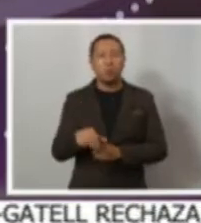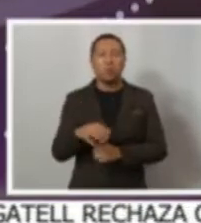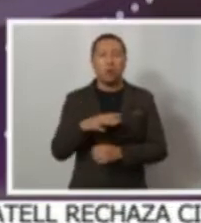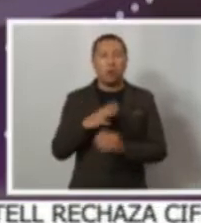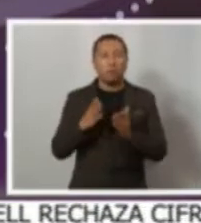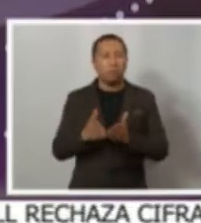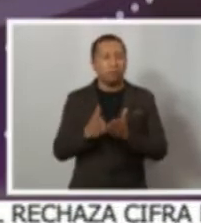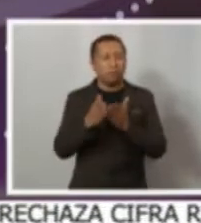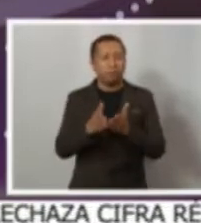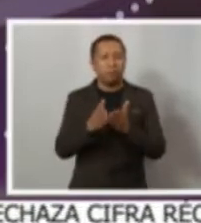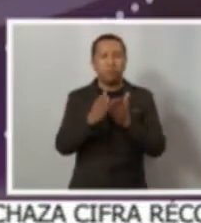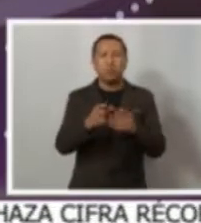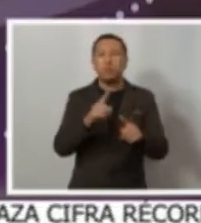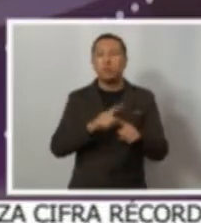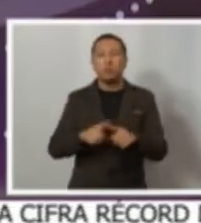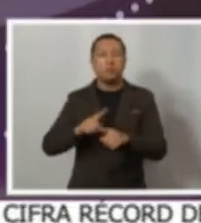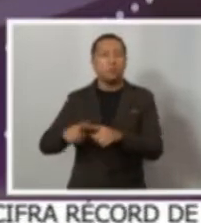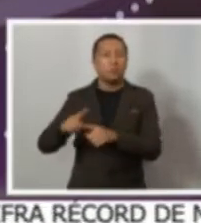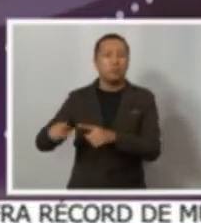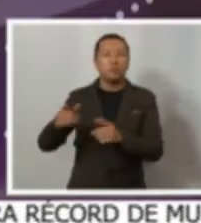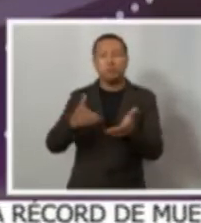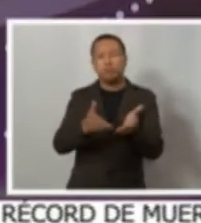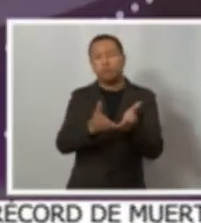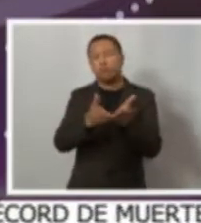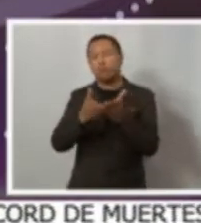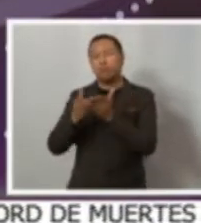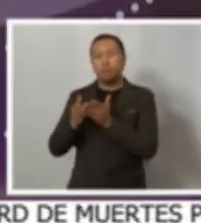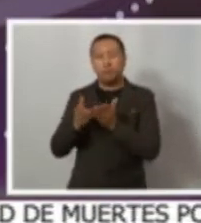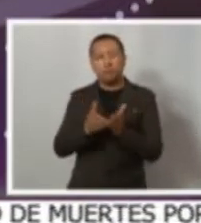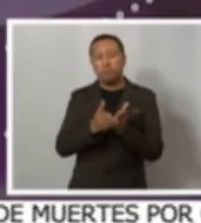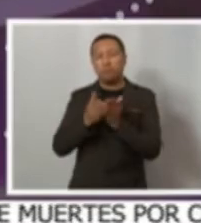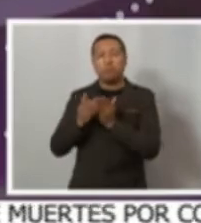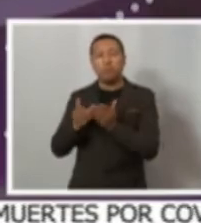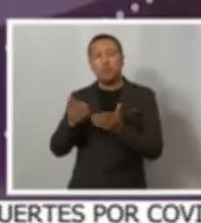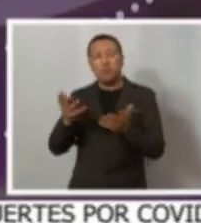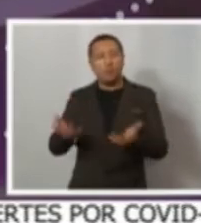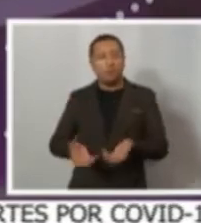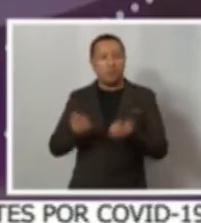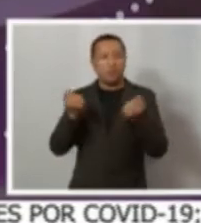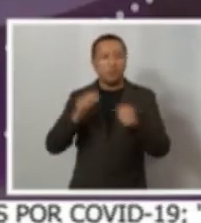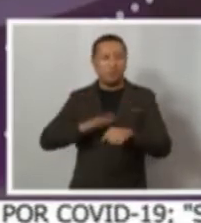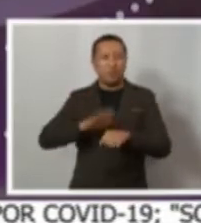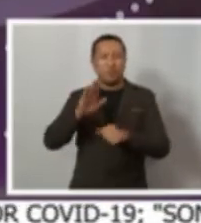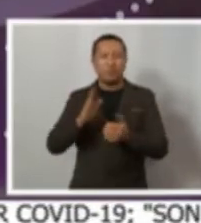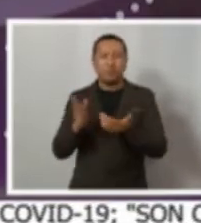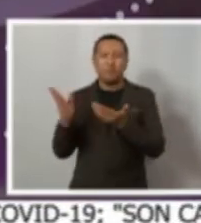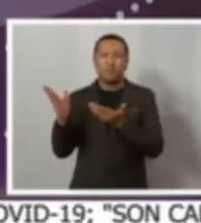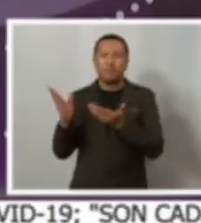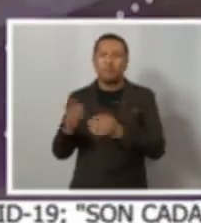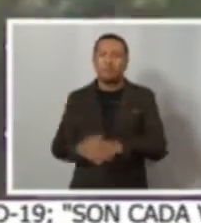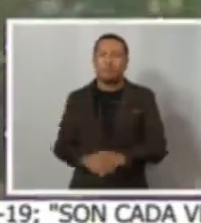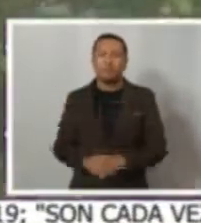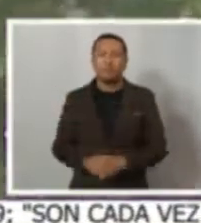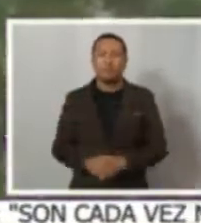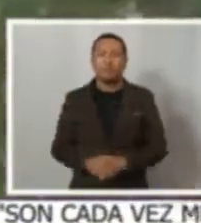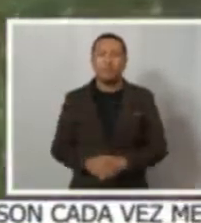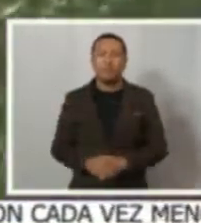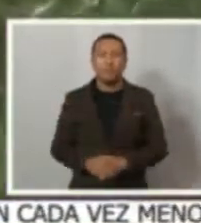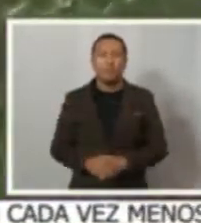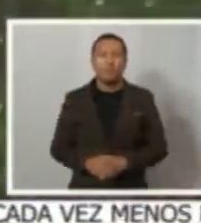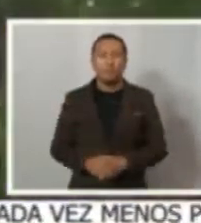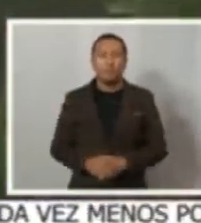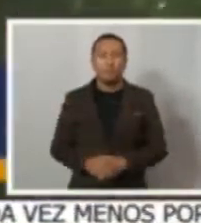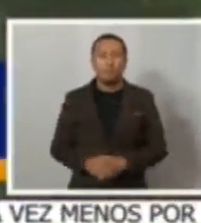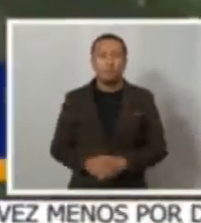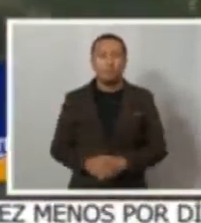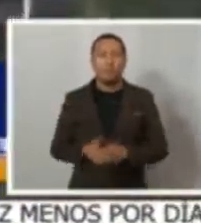resguardadas en puerto de abrigo o zonas de manglar por la amenaza del huracán Delta. Saraí Reyes tiene el detalle. Las